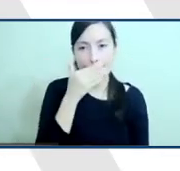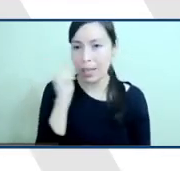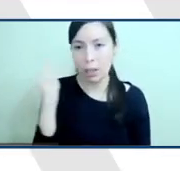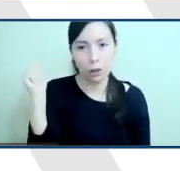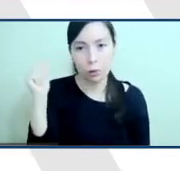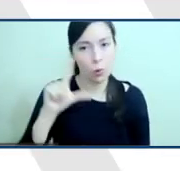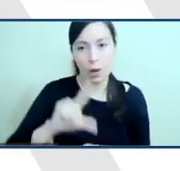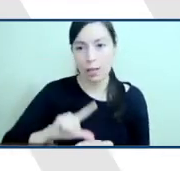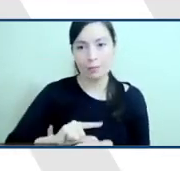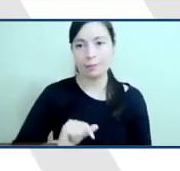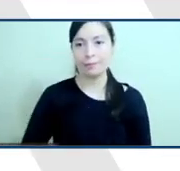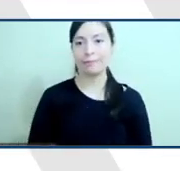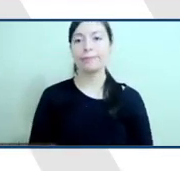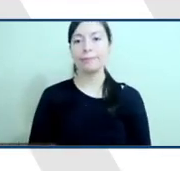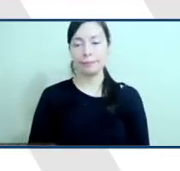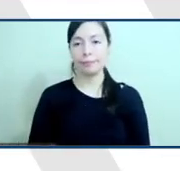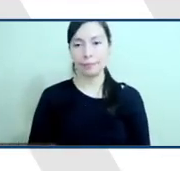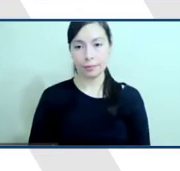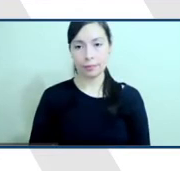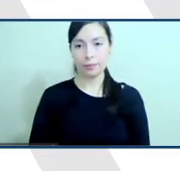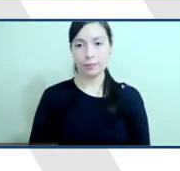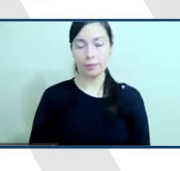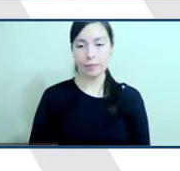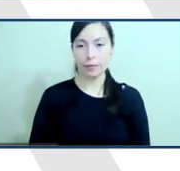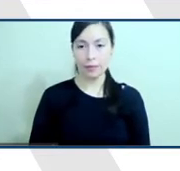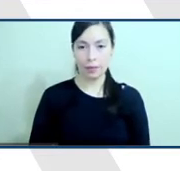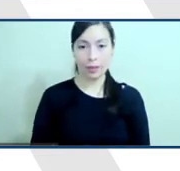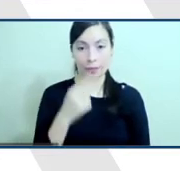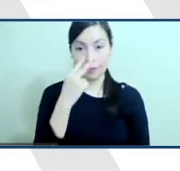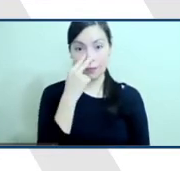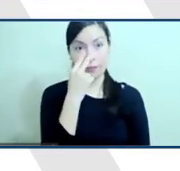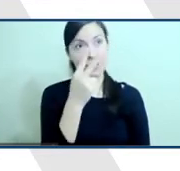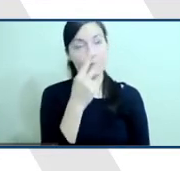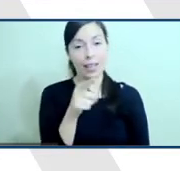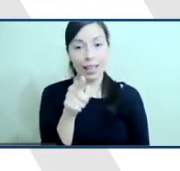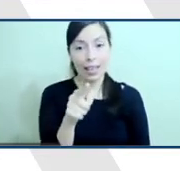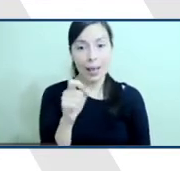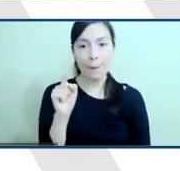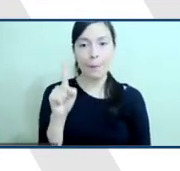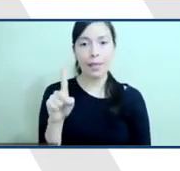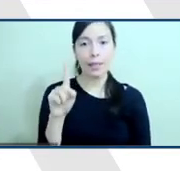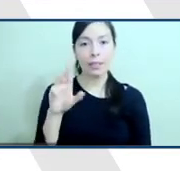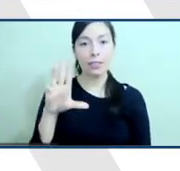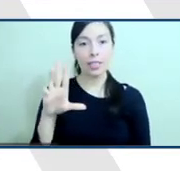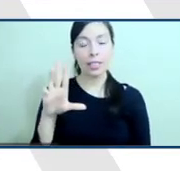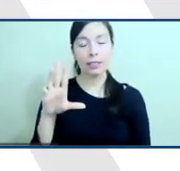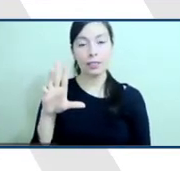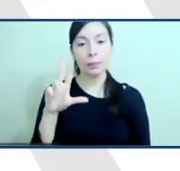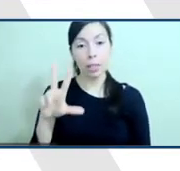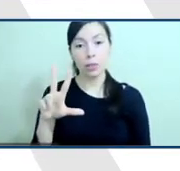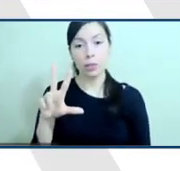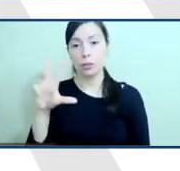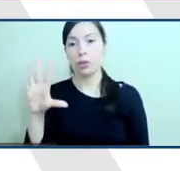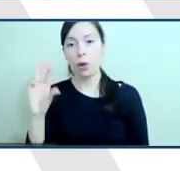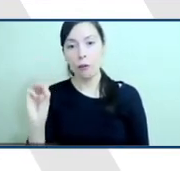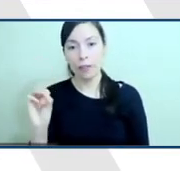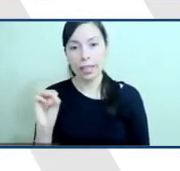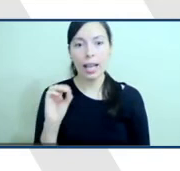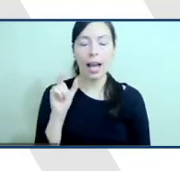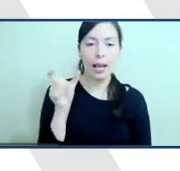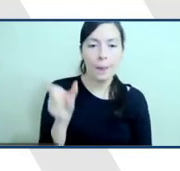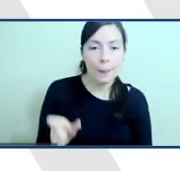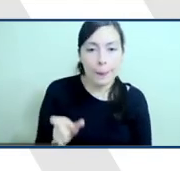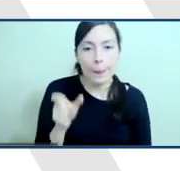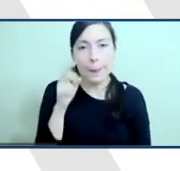mencionados. Observen que ya en 1890 hay alguien que está pudiendo observar prácticamente toda